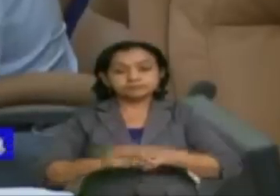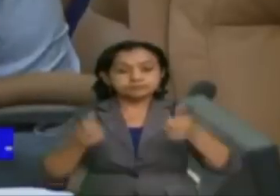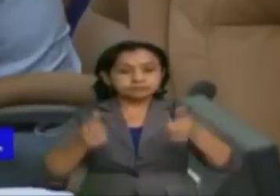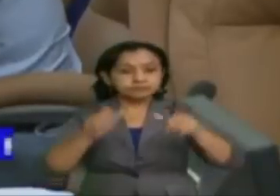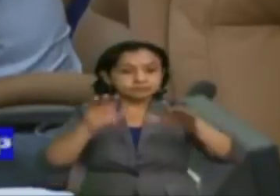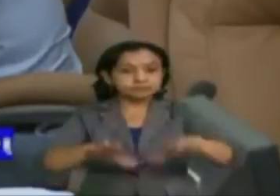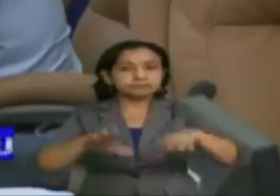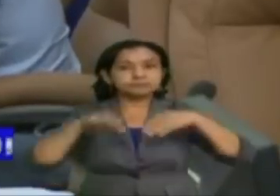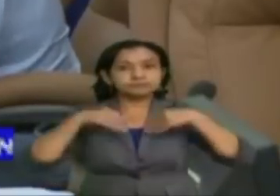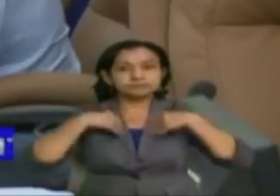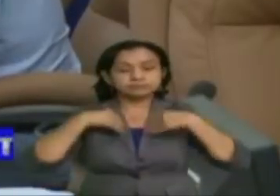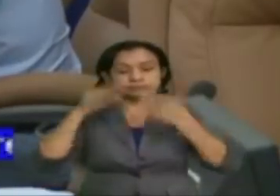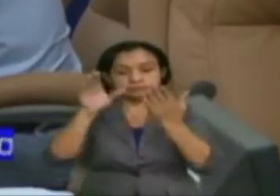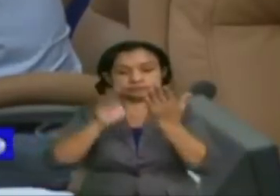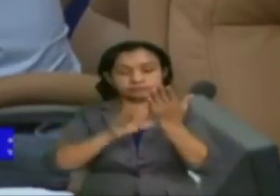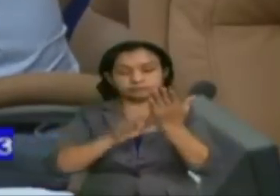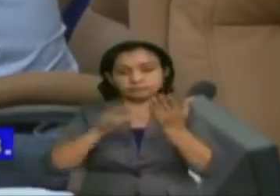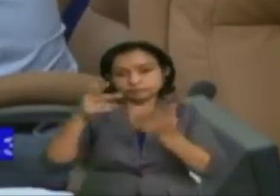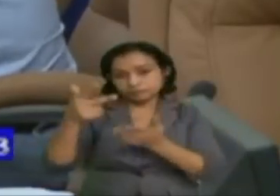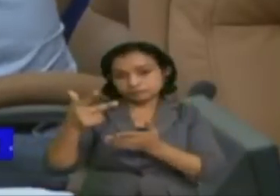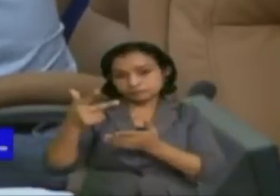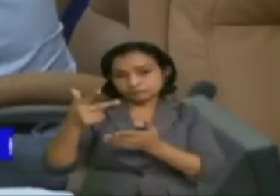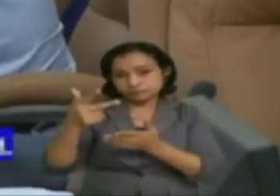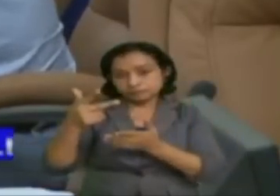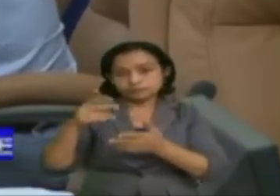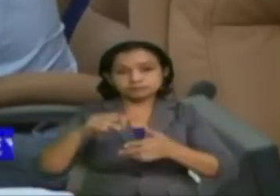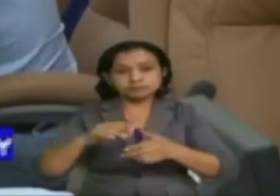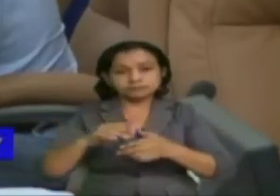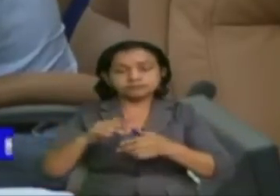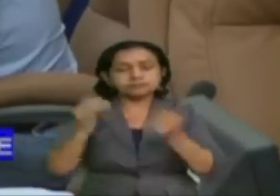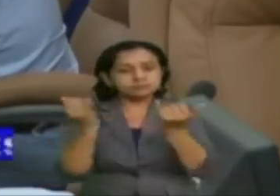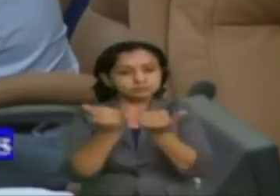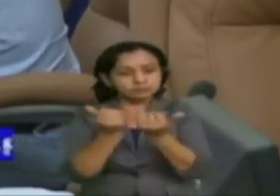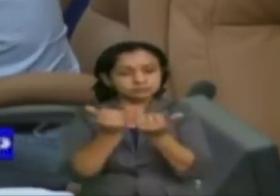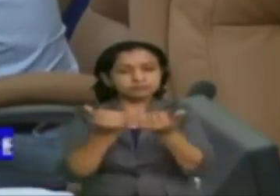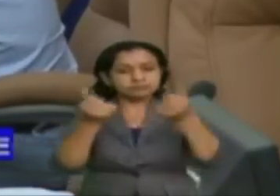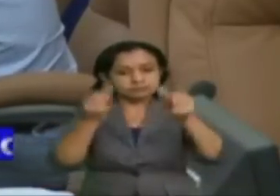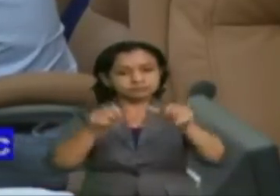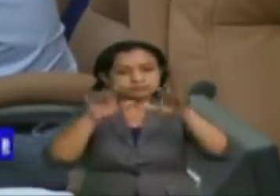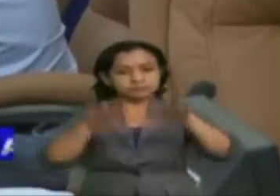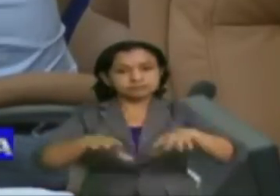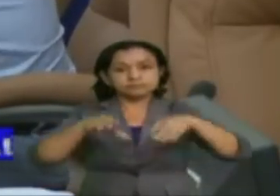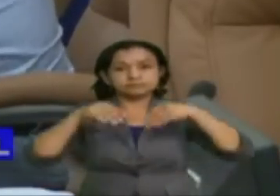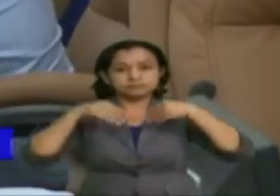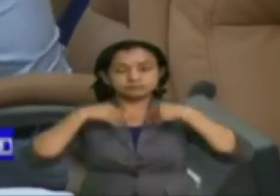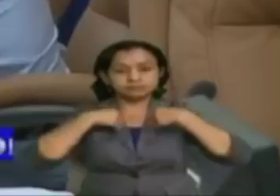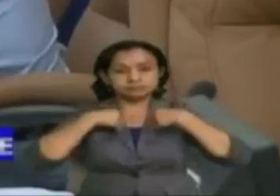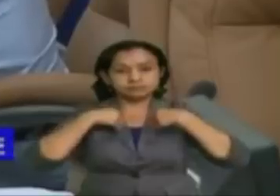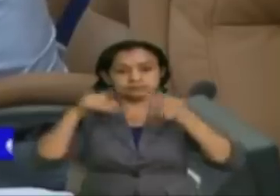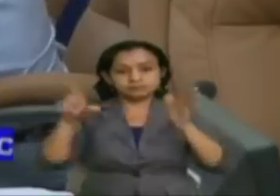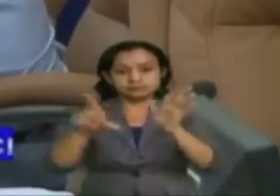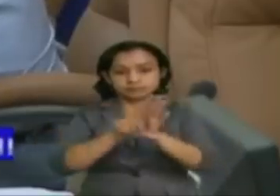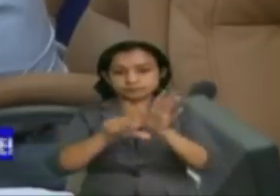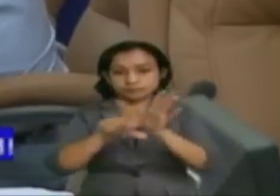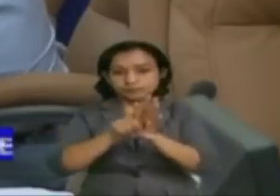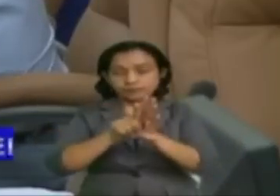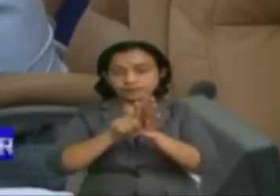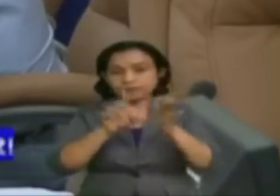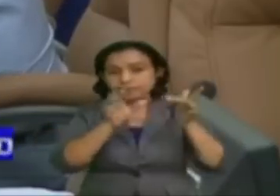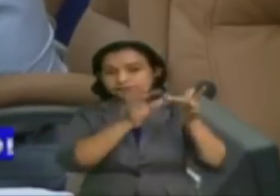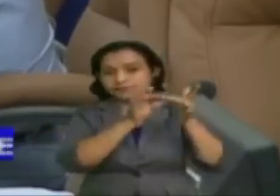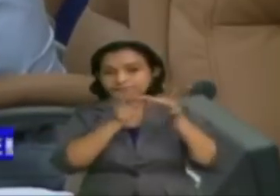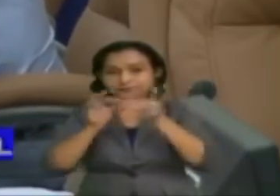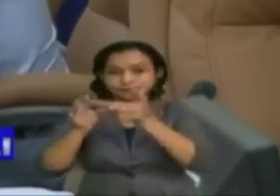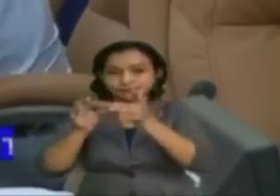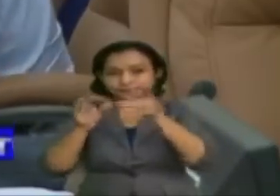se aprueba el capítulo 8 y con él se aprueba la Ley Especial